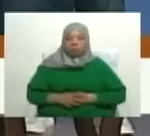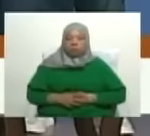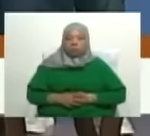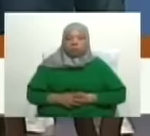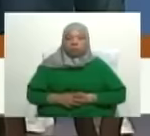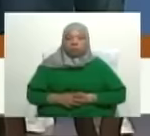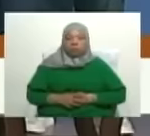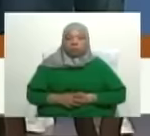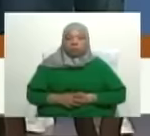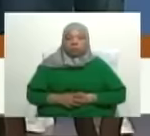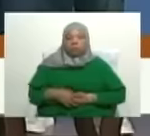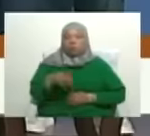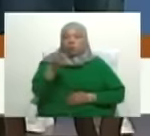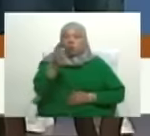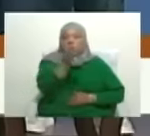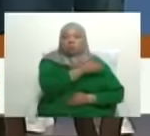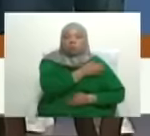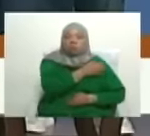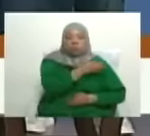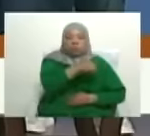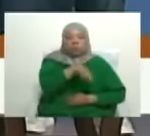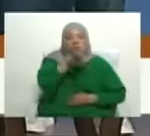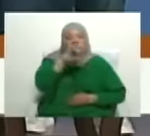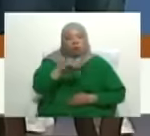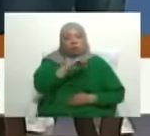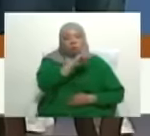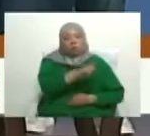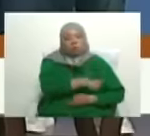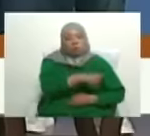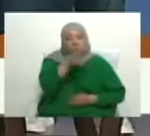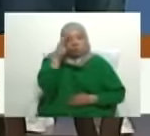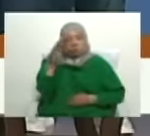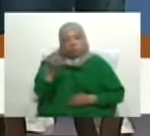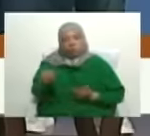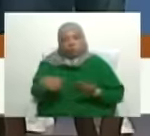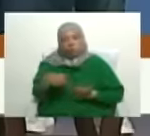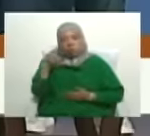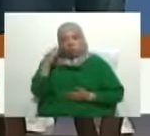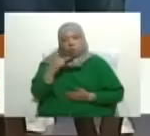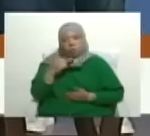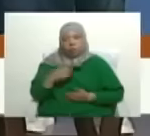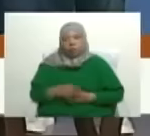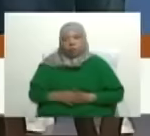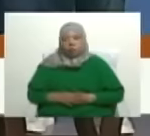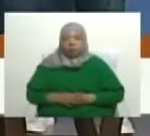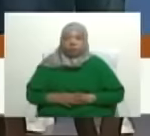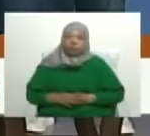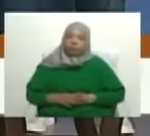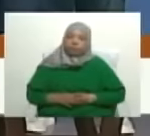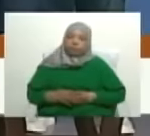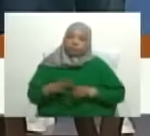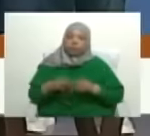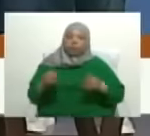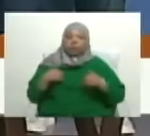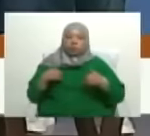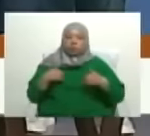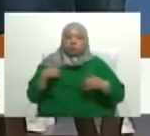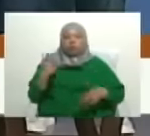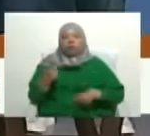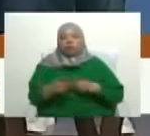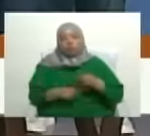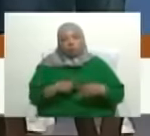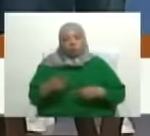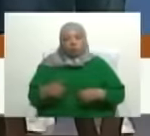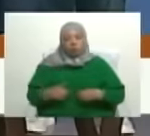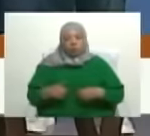de los apellidos es que odian a la Fuerza Armada Nacional Bolivariana y todo el daño que le puedan provocar,